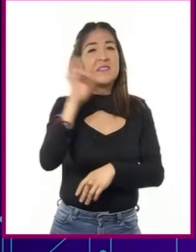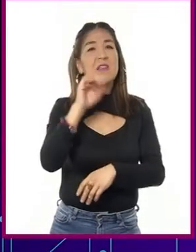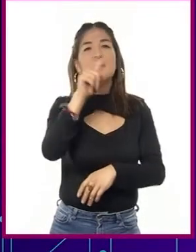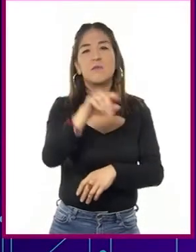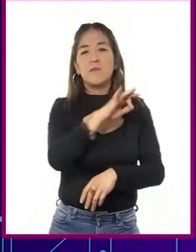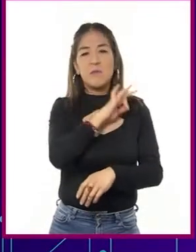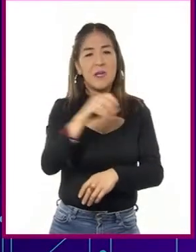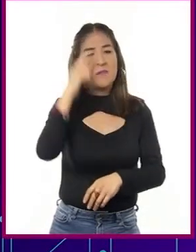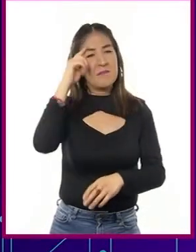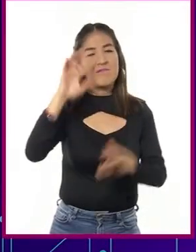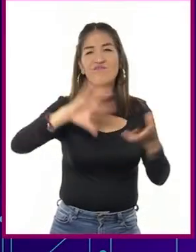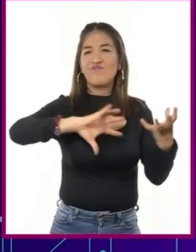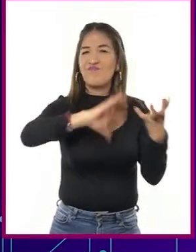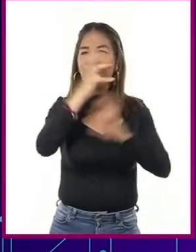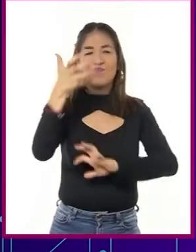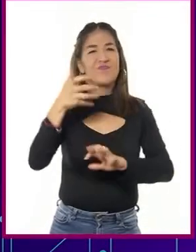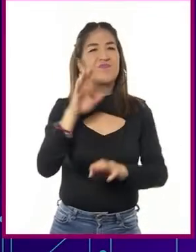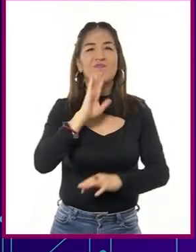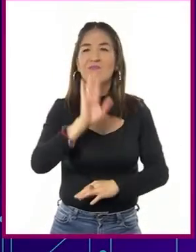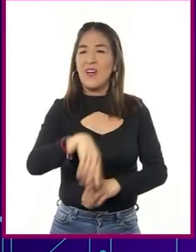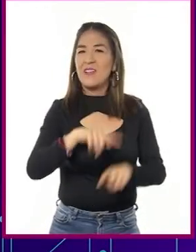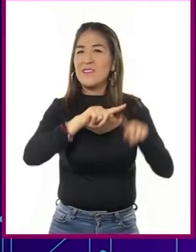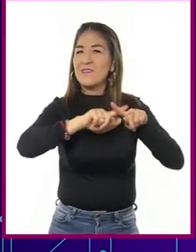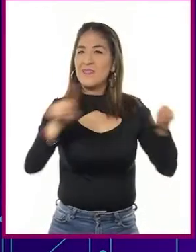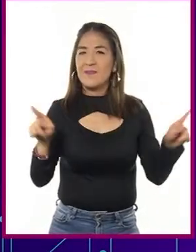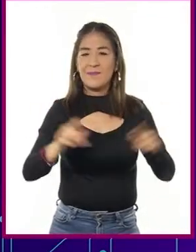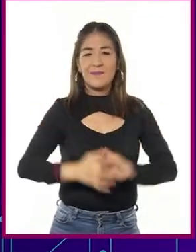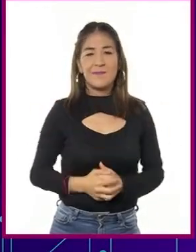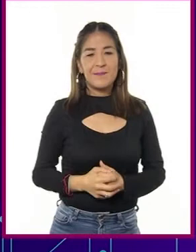una realidad totalmente diferente.